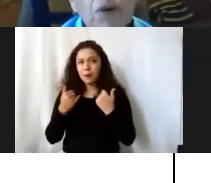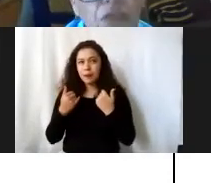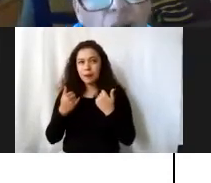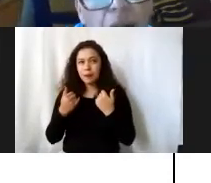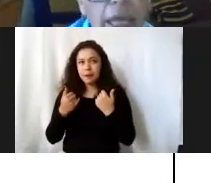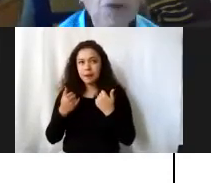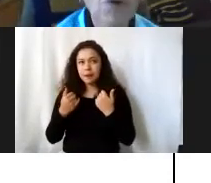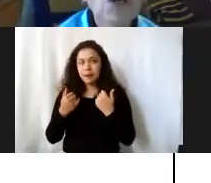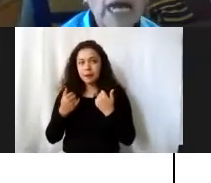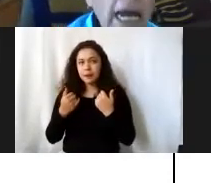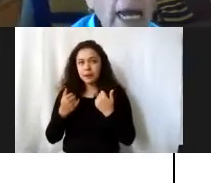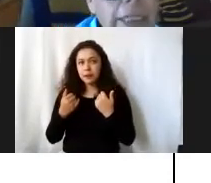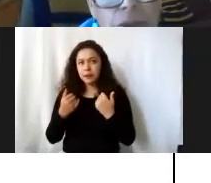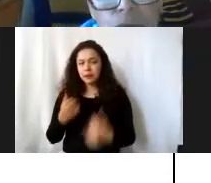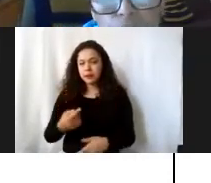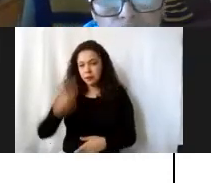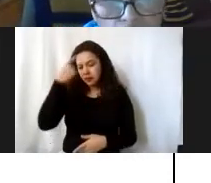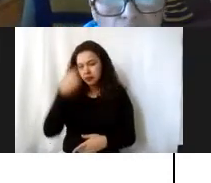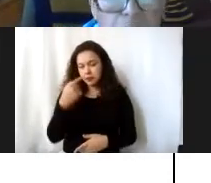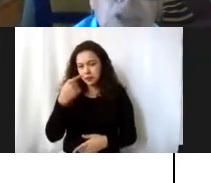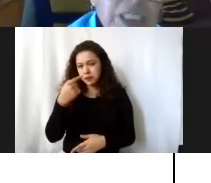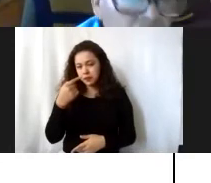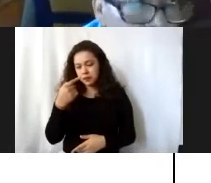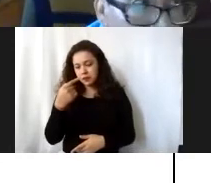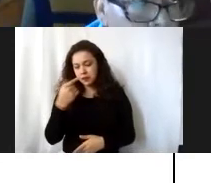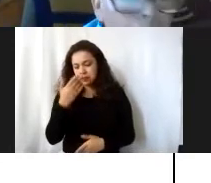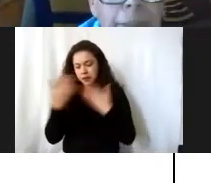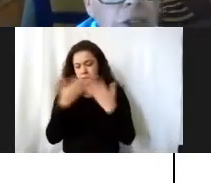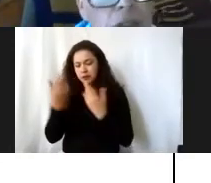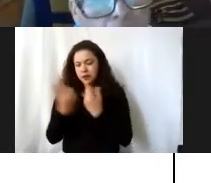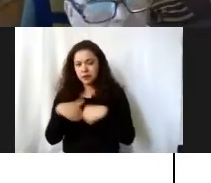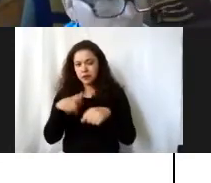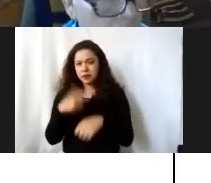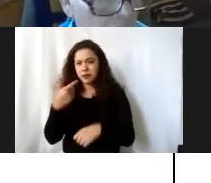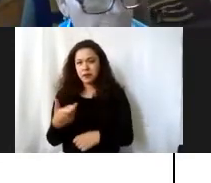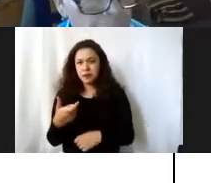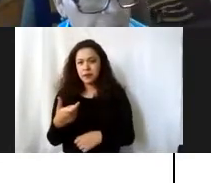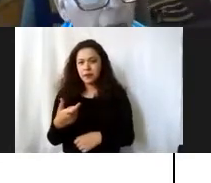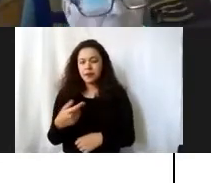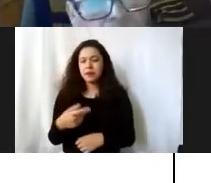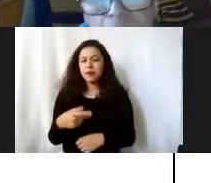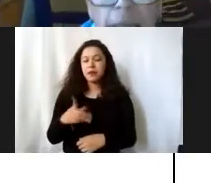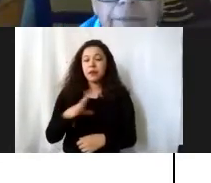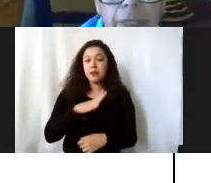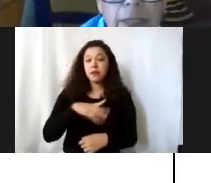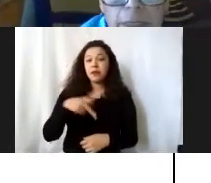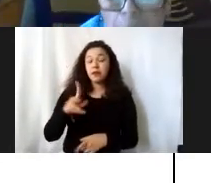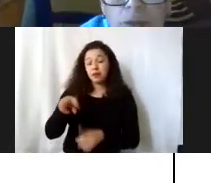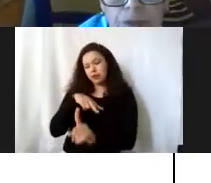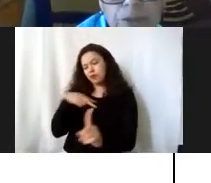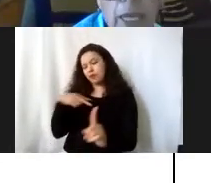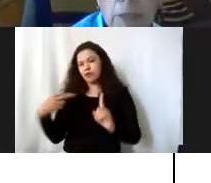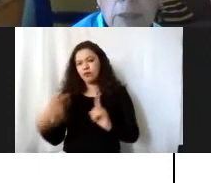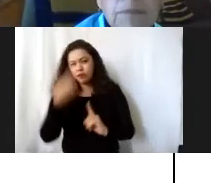preciso, enfocado a estudios socioeconómicos. Sí los hay, pero no desde el enfoque de